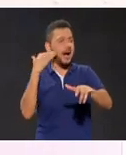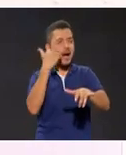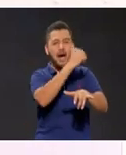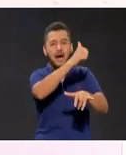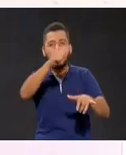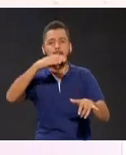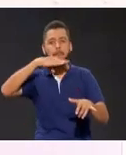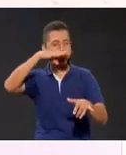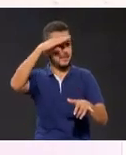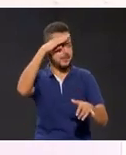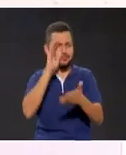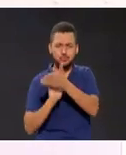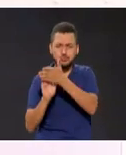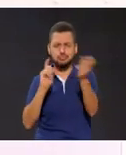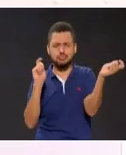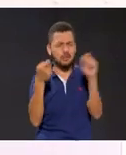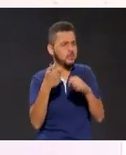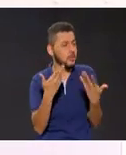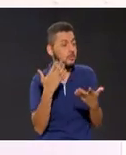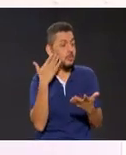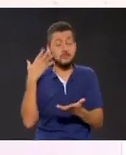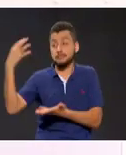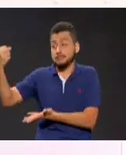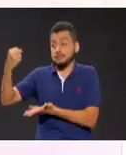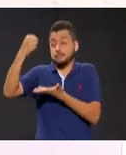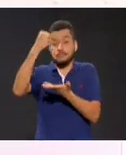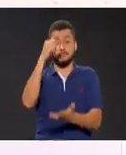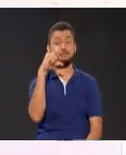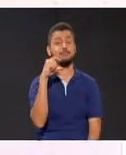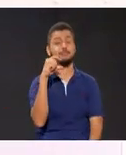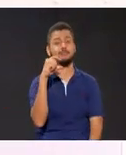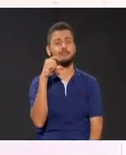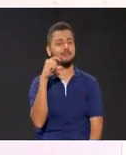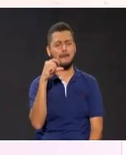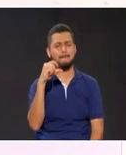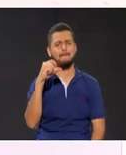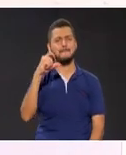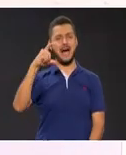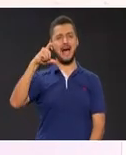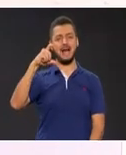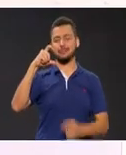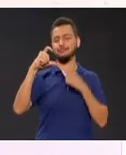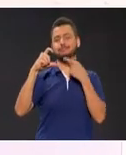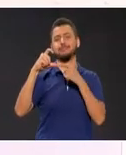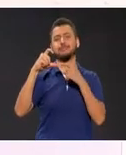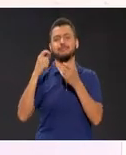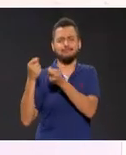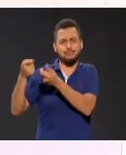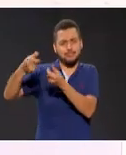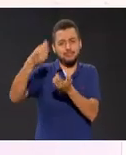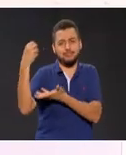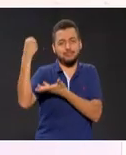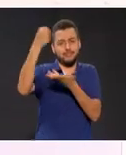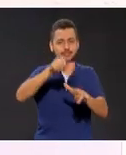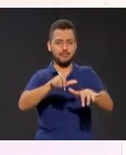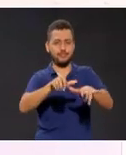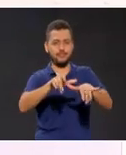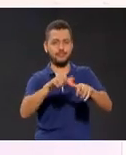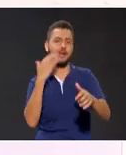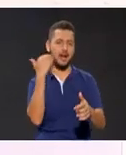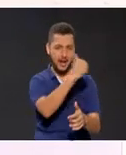tema presupuestal. Vamos a aumentar el presupuesto de la Secretaría de la Mujer y vamos a poner indicadores transversales